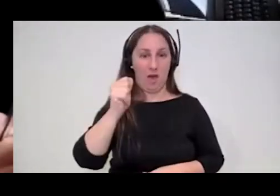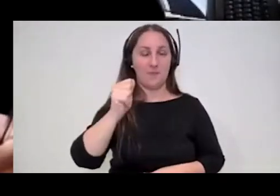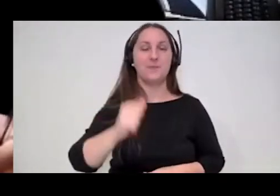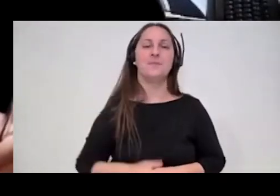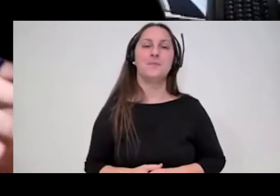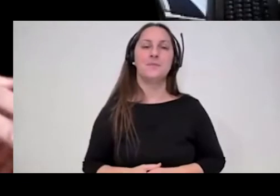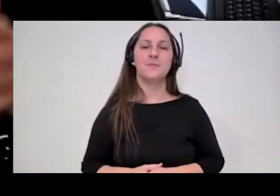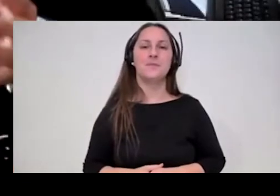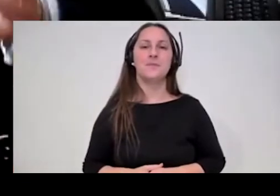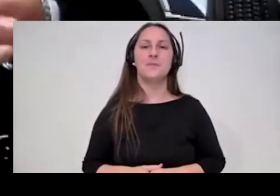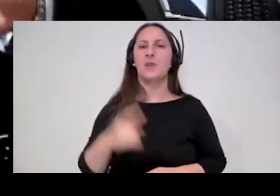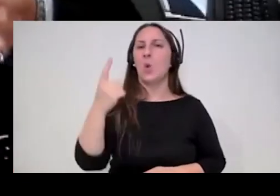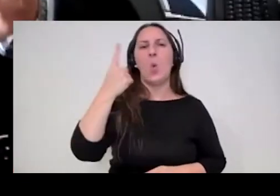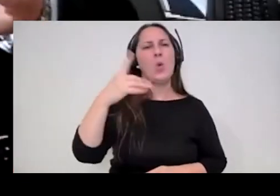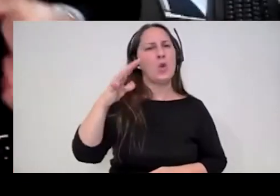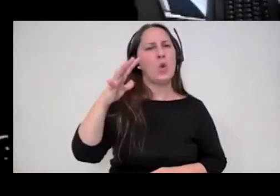es el único lugar del mundo, y